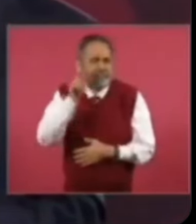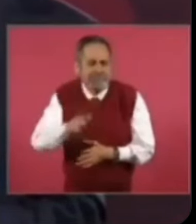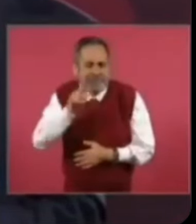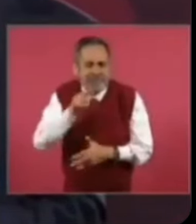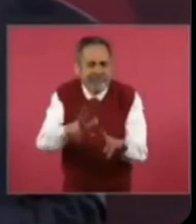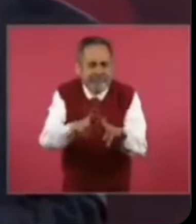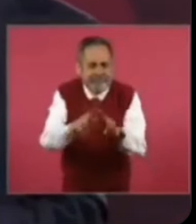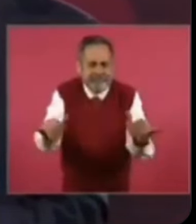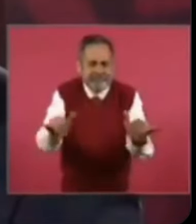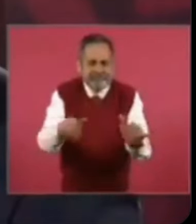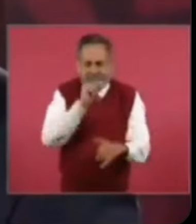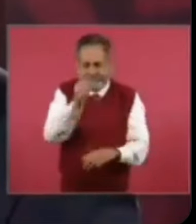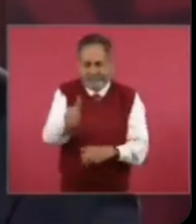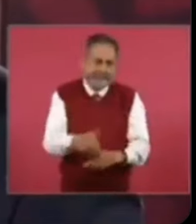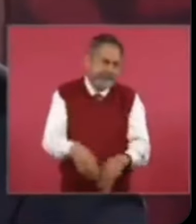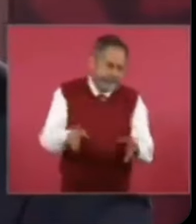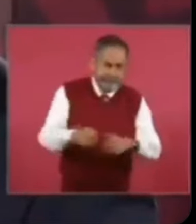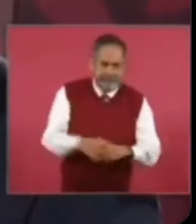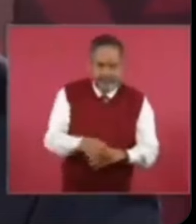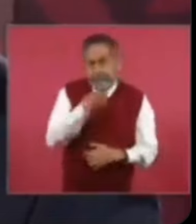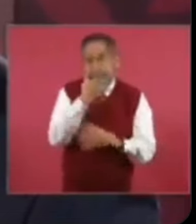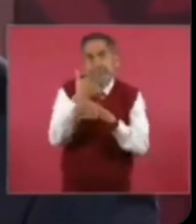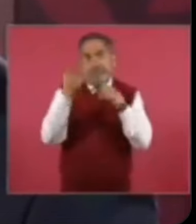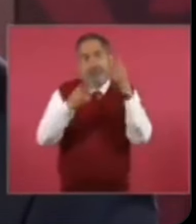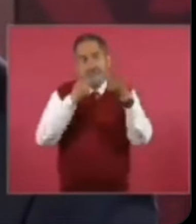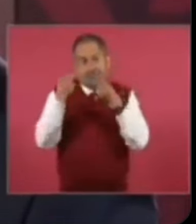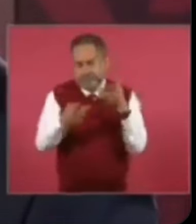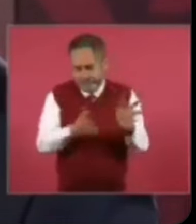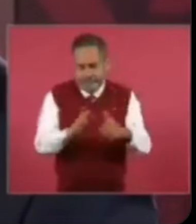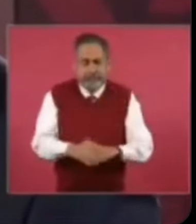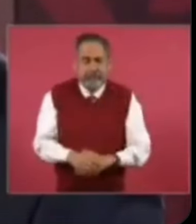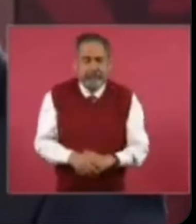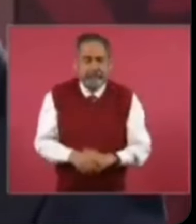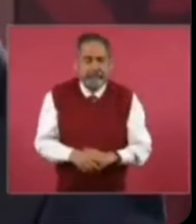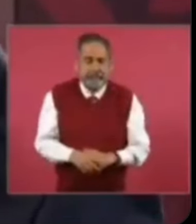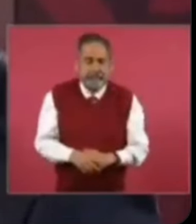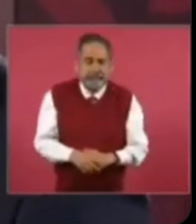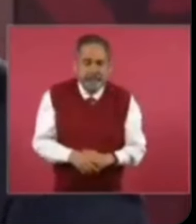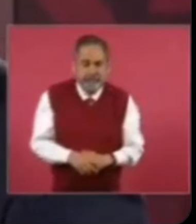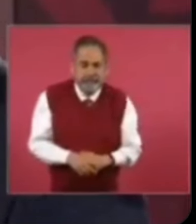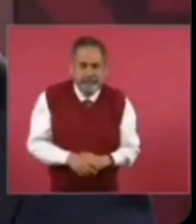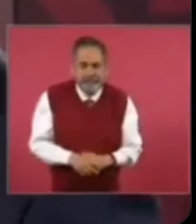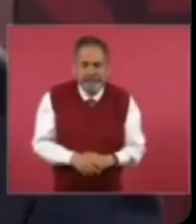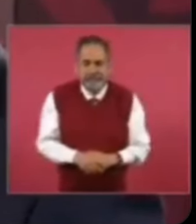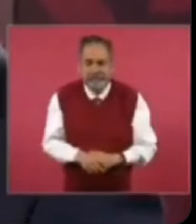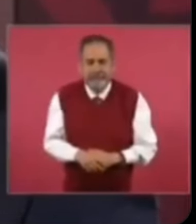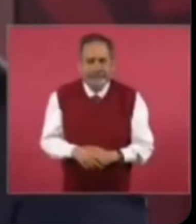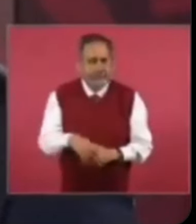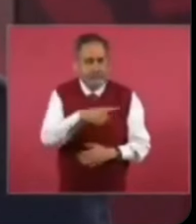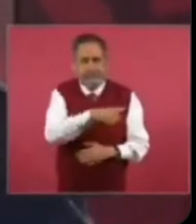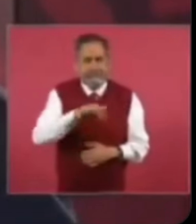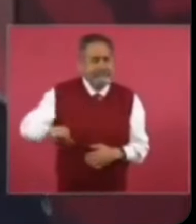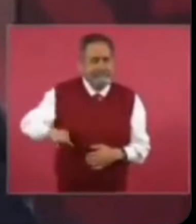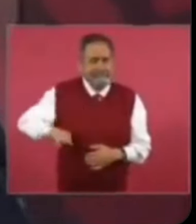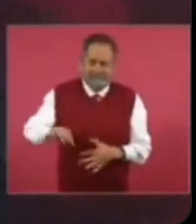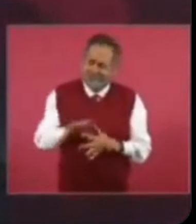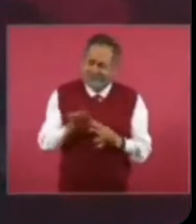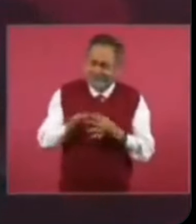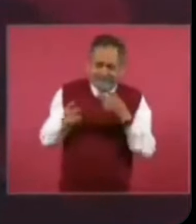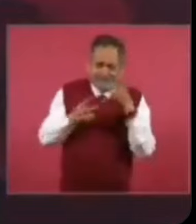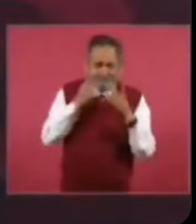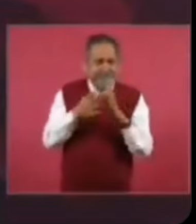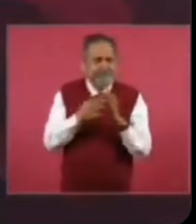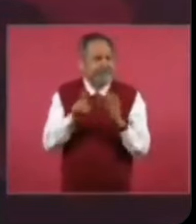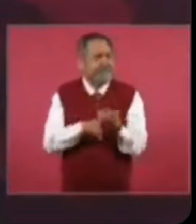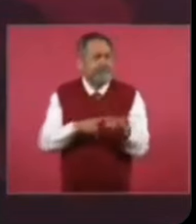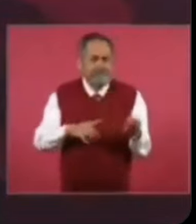Leyva. Como siempre, Lili Téllez calumniando, difamando. Ciro Gómez